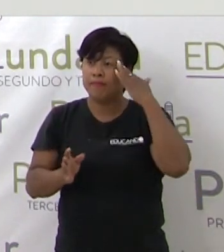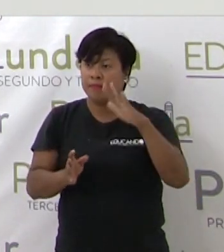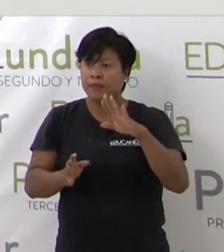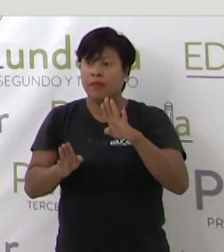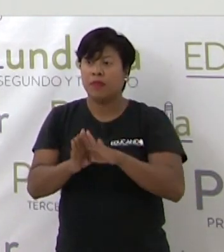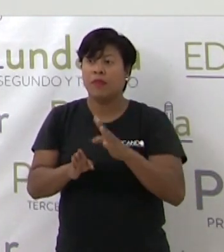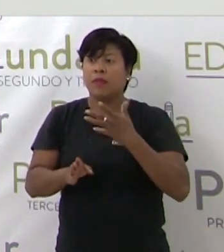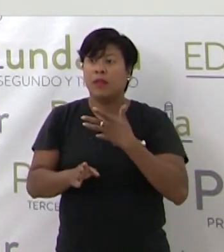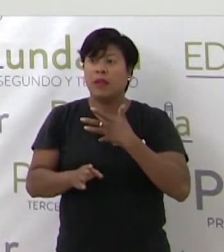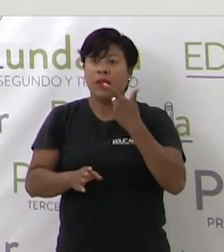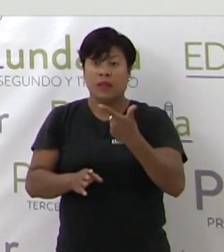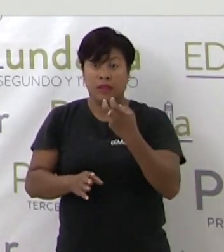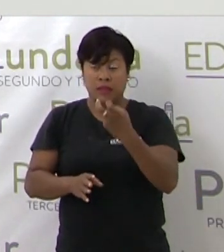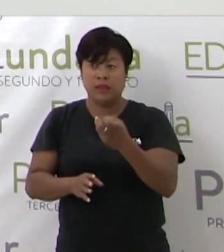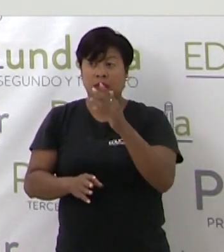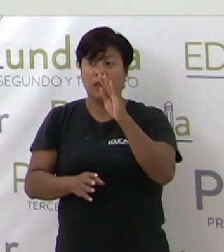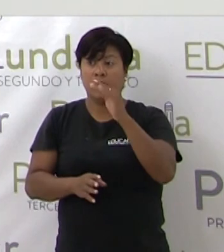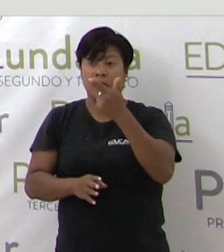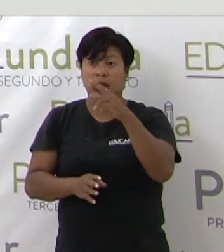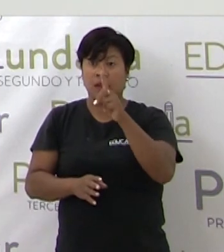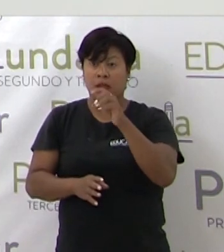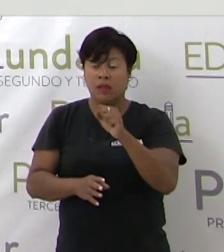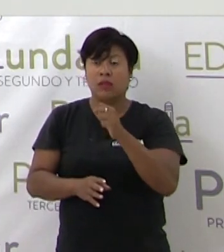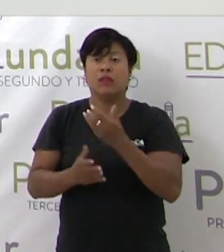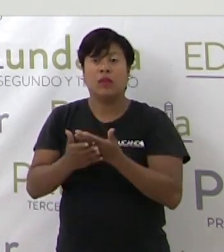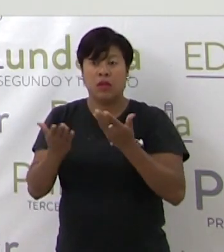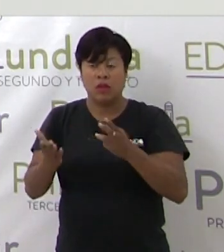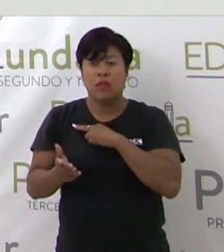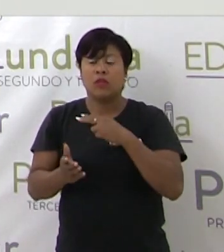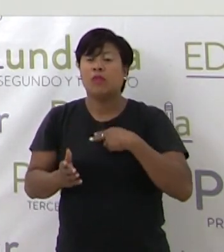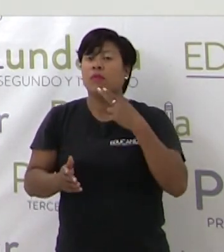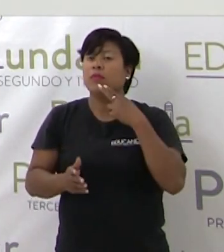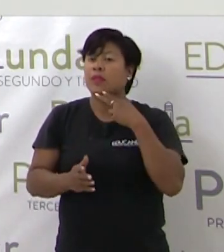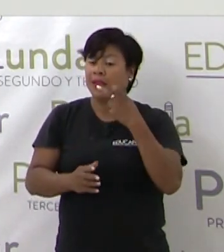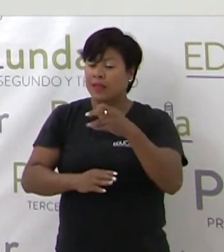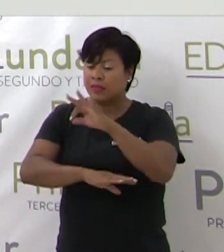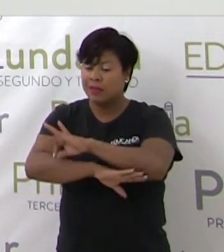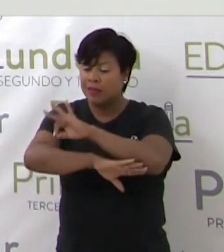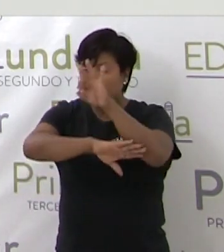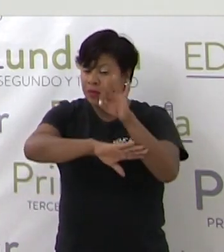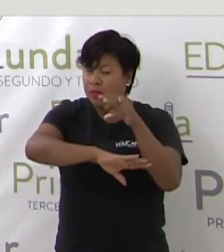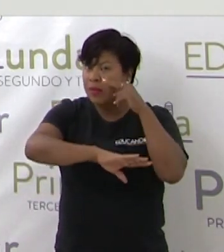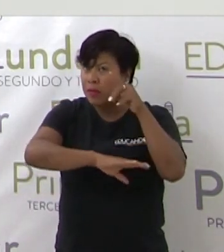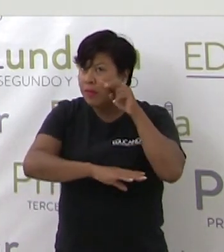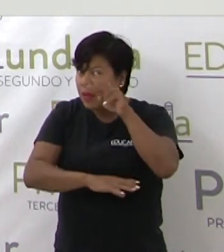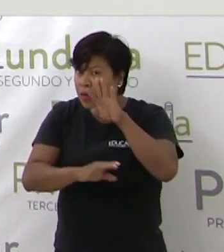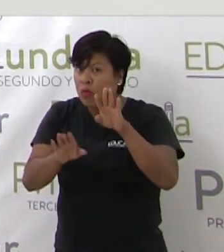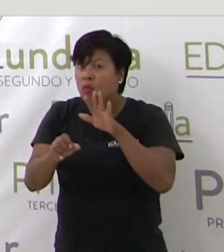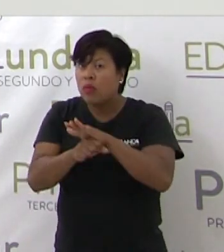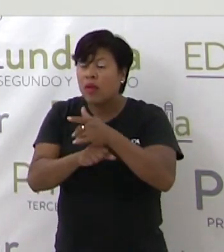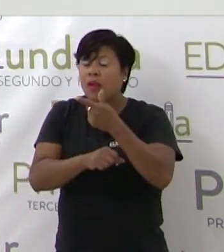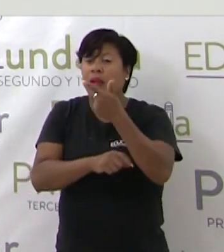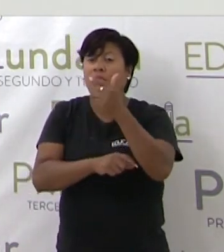este ángulo de 90 grados, ahora sí vamos a utilizar nuestro transportador para localizar los ángulos